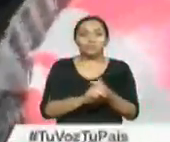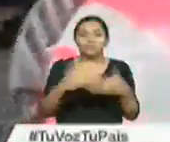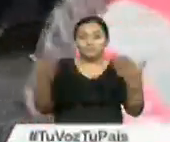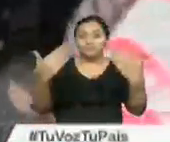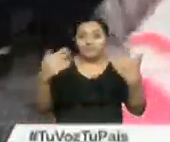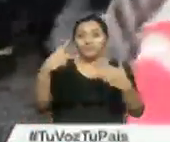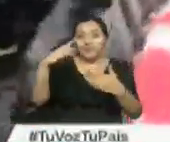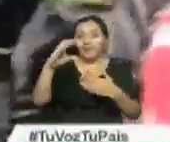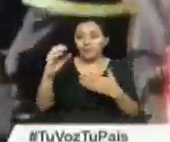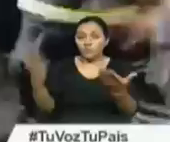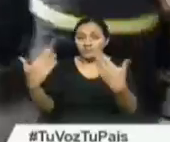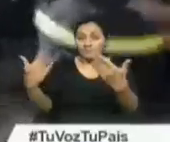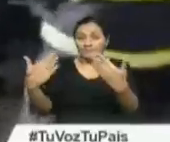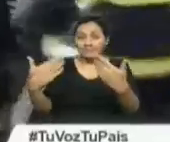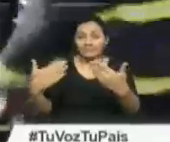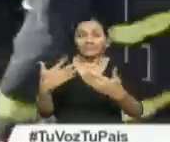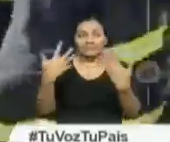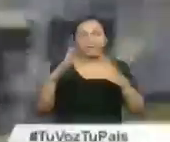Pablo!